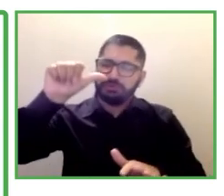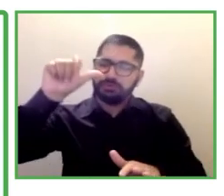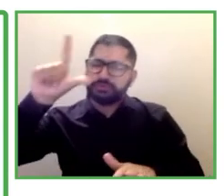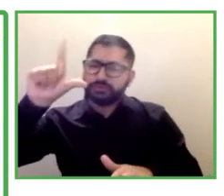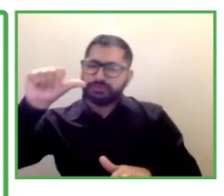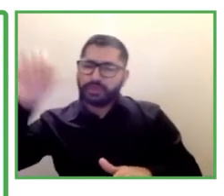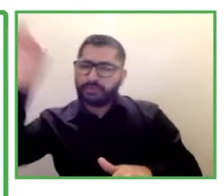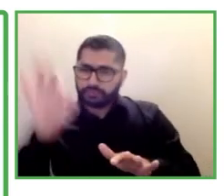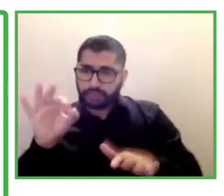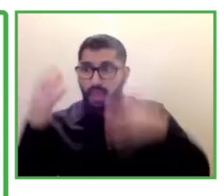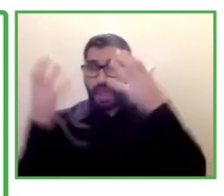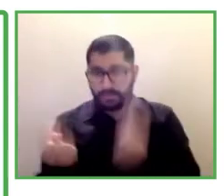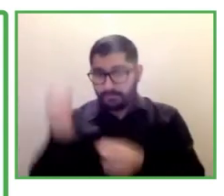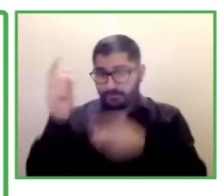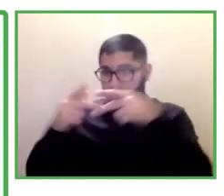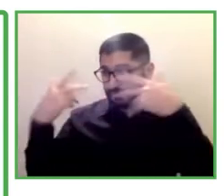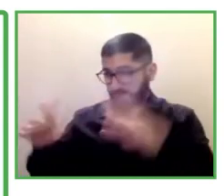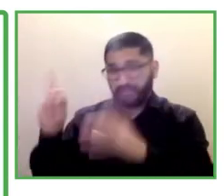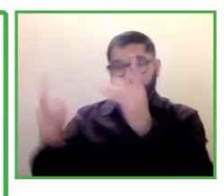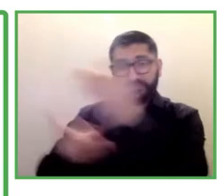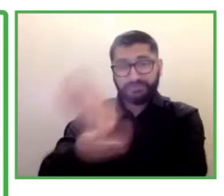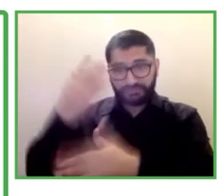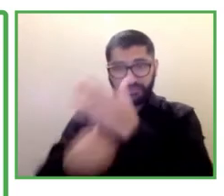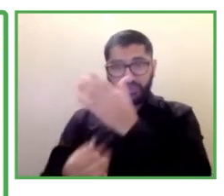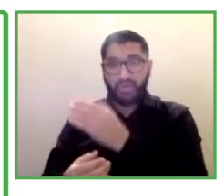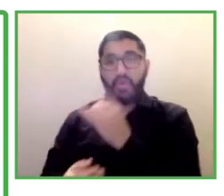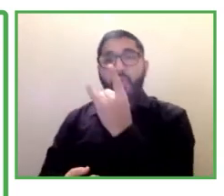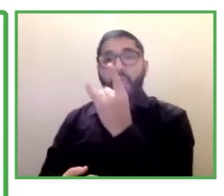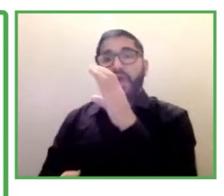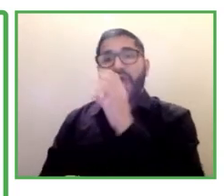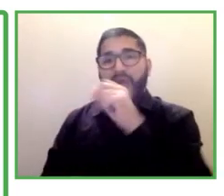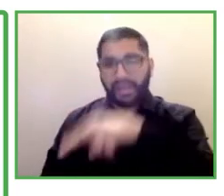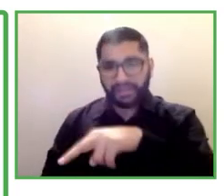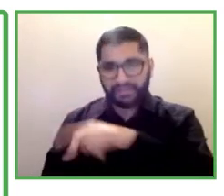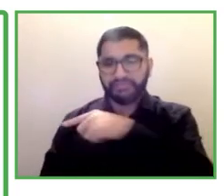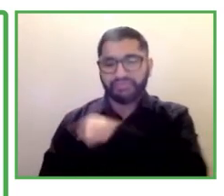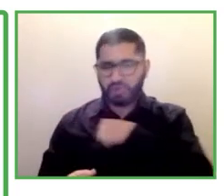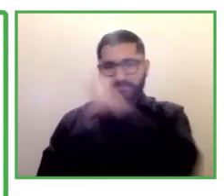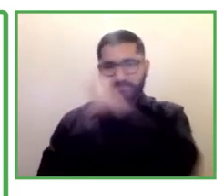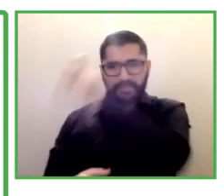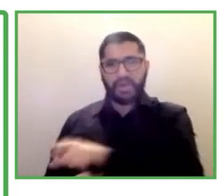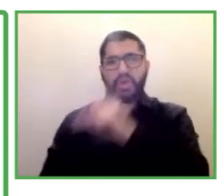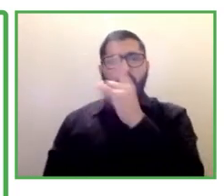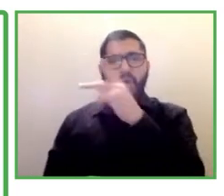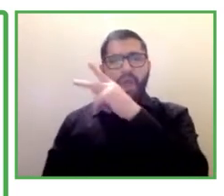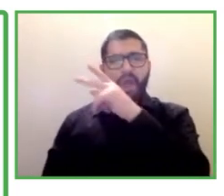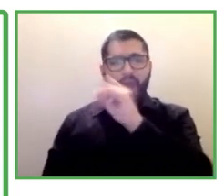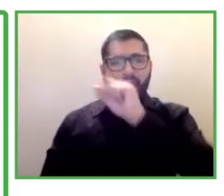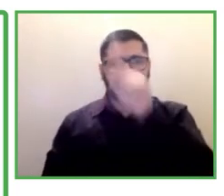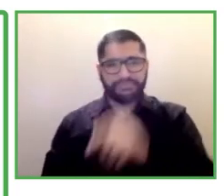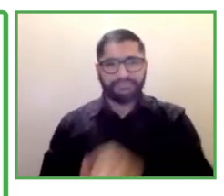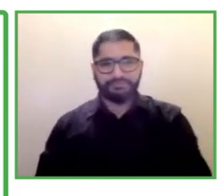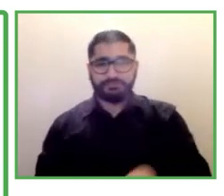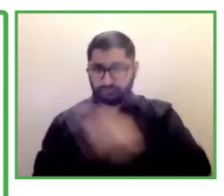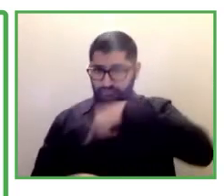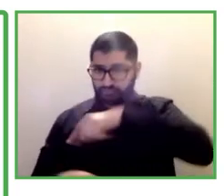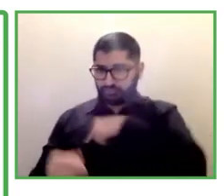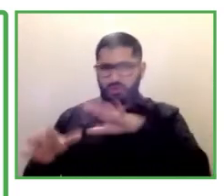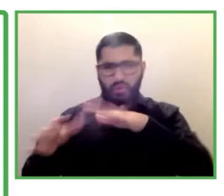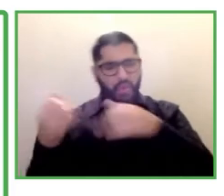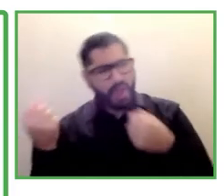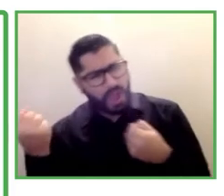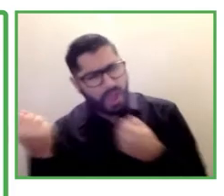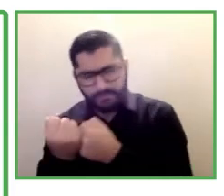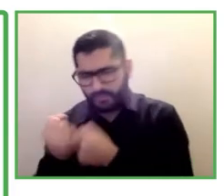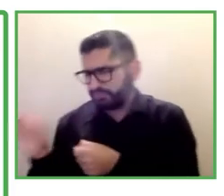Él tiene una discapacidad de aprendizaje y bueno,